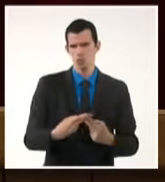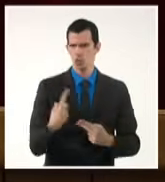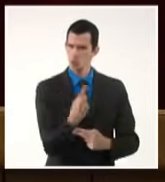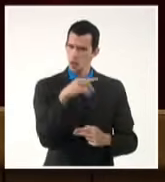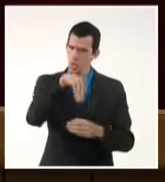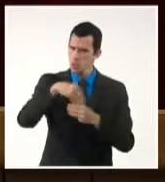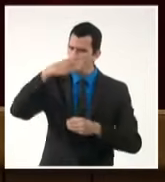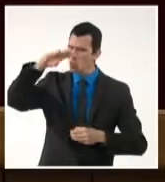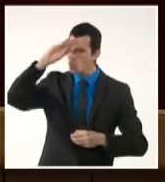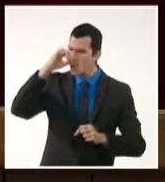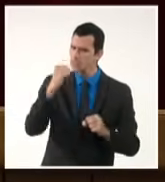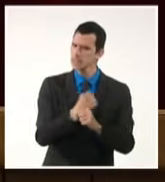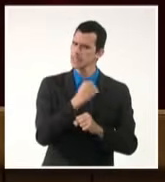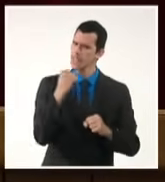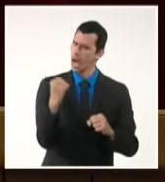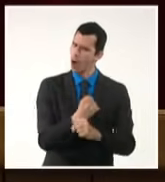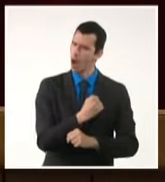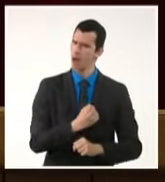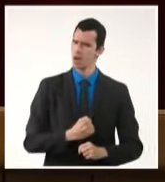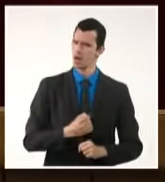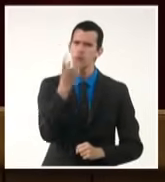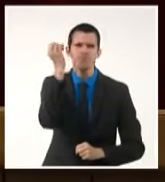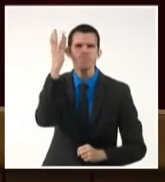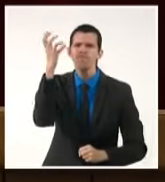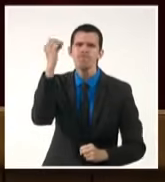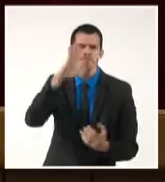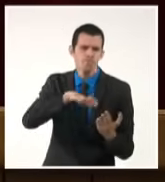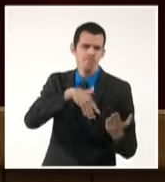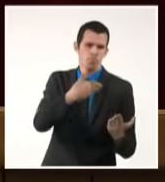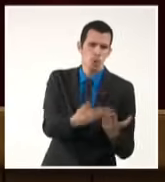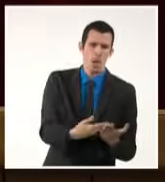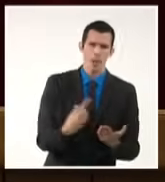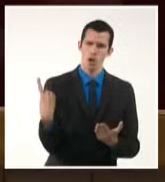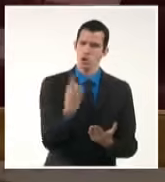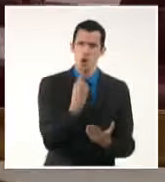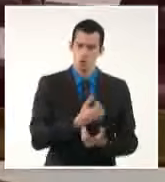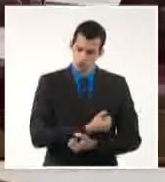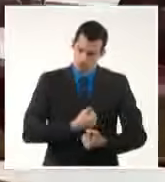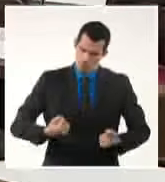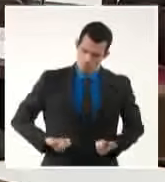y creatividad, o sea, con resistencia creativa.